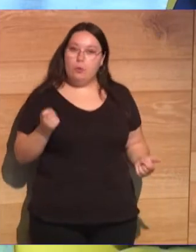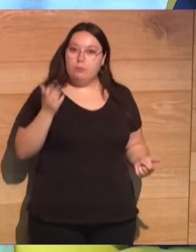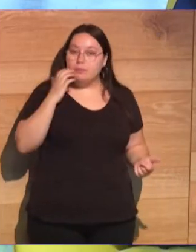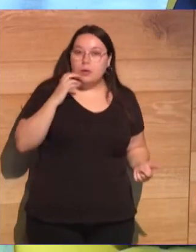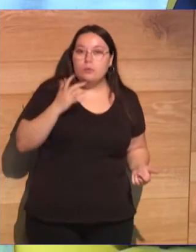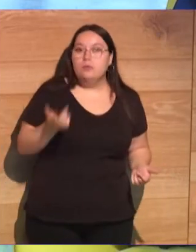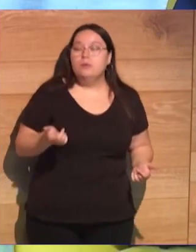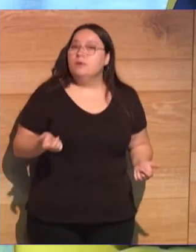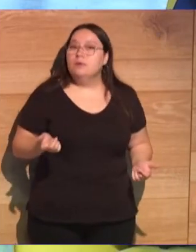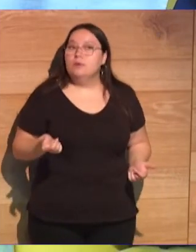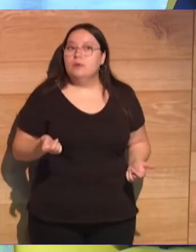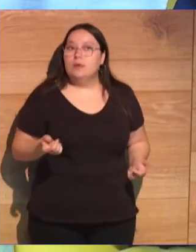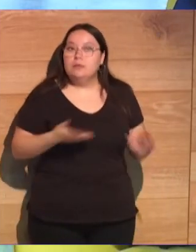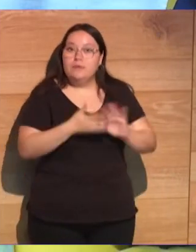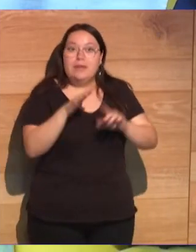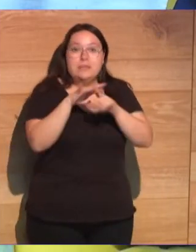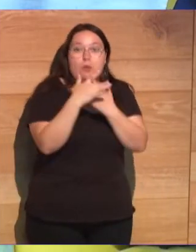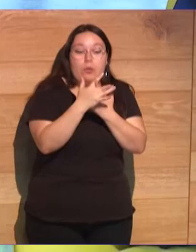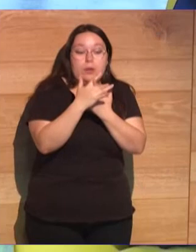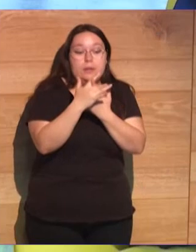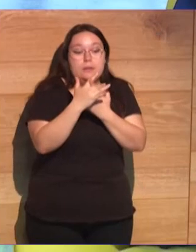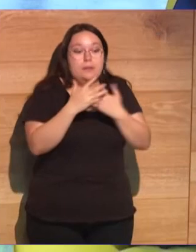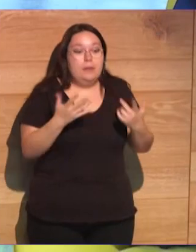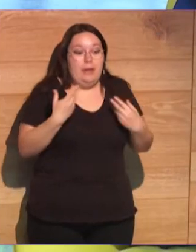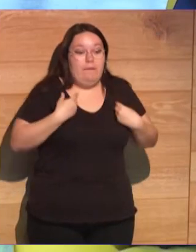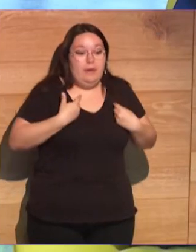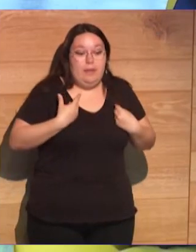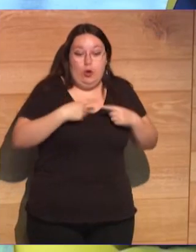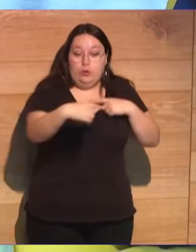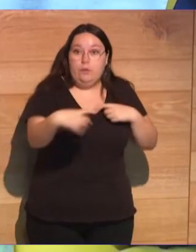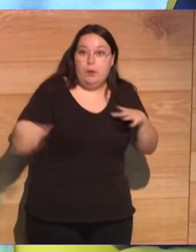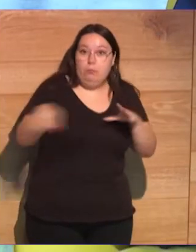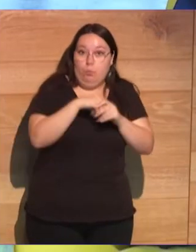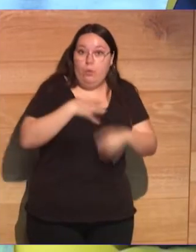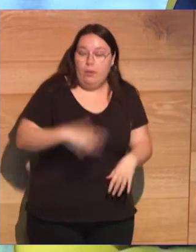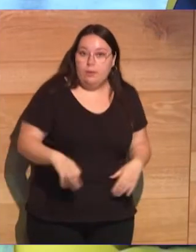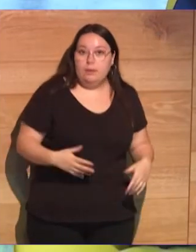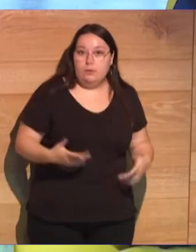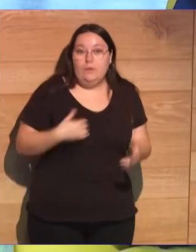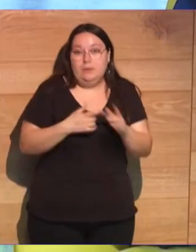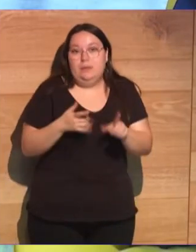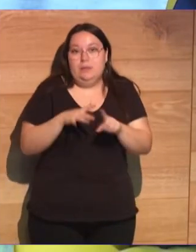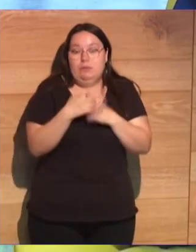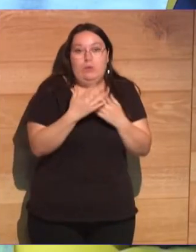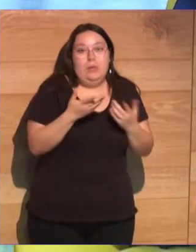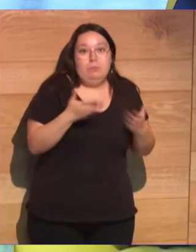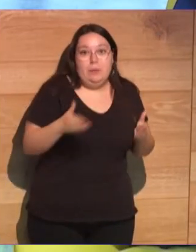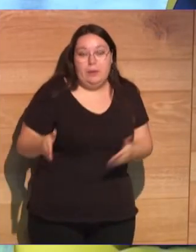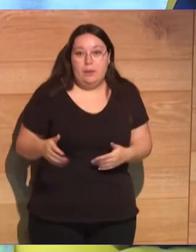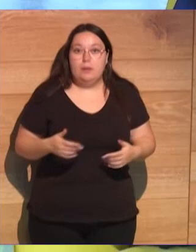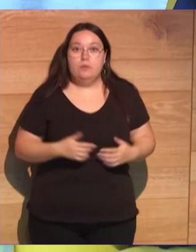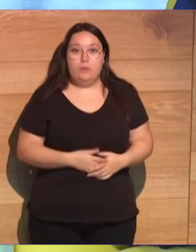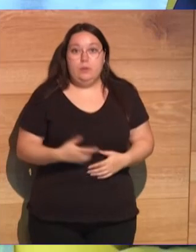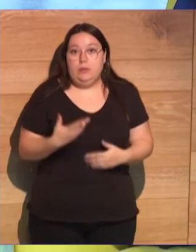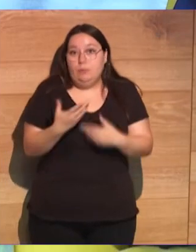estamos perdiendo ocasiones de que se incluya en la vida cotidiana de una manera más consciente y por lo tanto crítica y más útil para